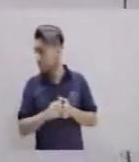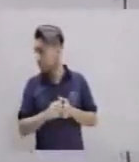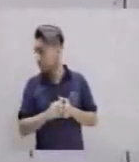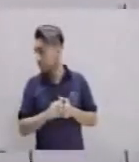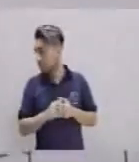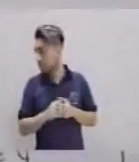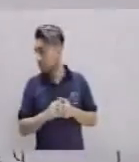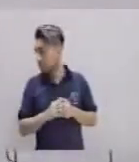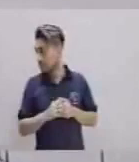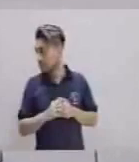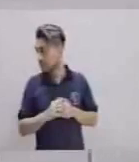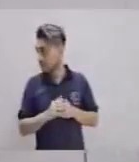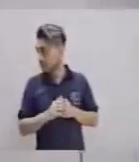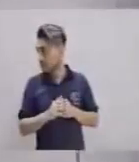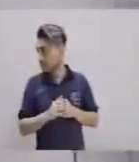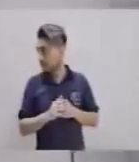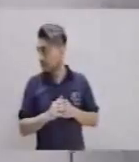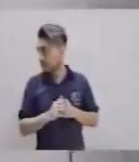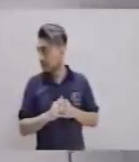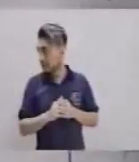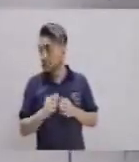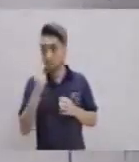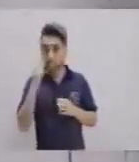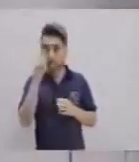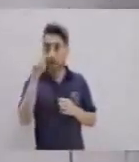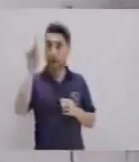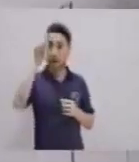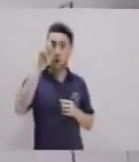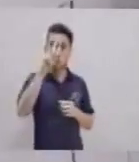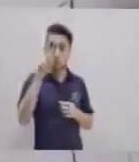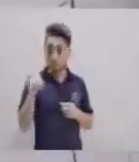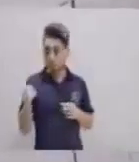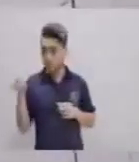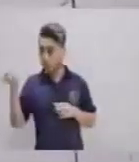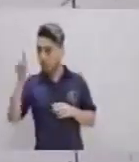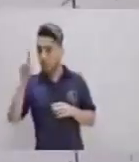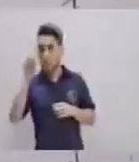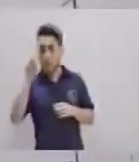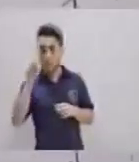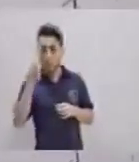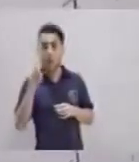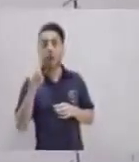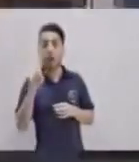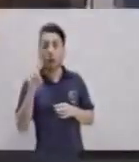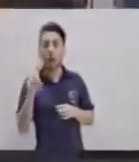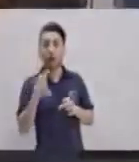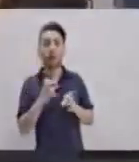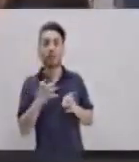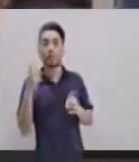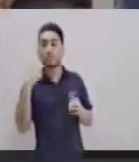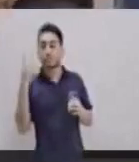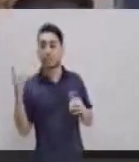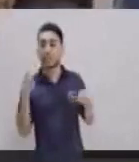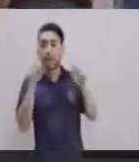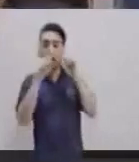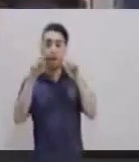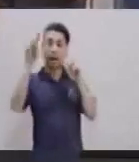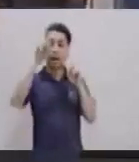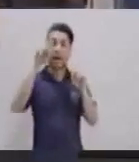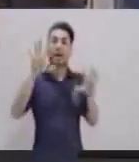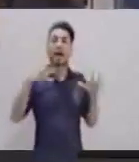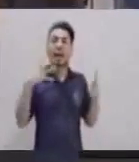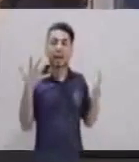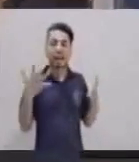sería, como aquí el grado es 1 y 1, se determina que el coeficiente del